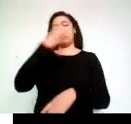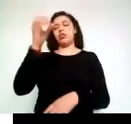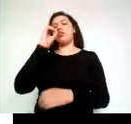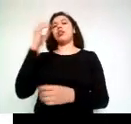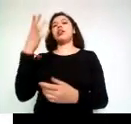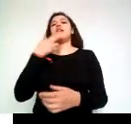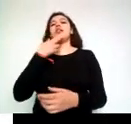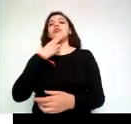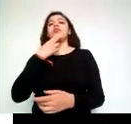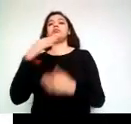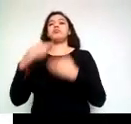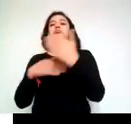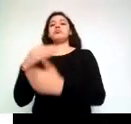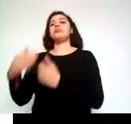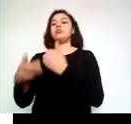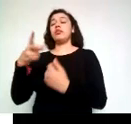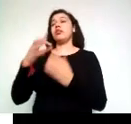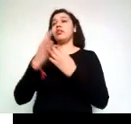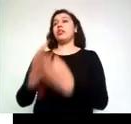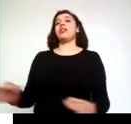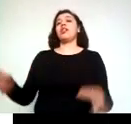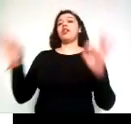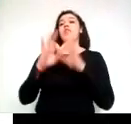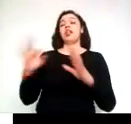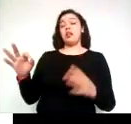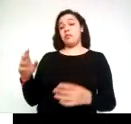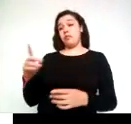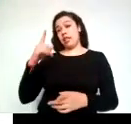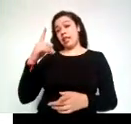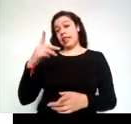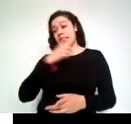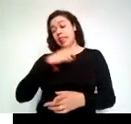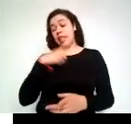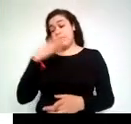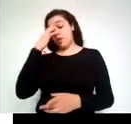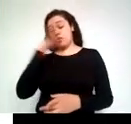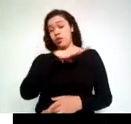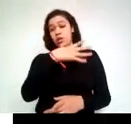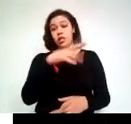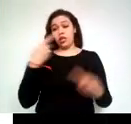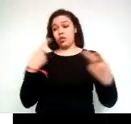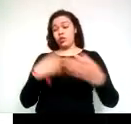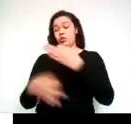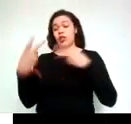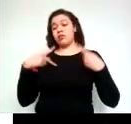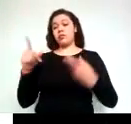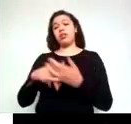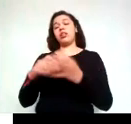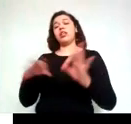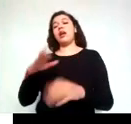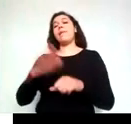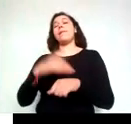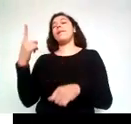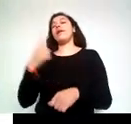esto, sí es muy importante que sea de conocimiento general de todos los colaboradores, porque en